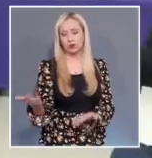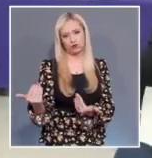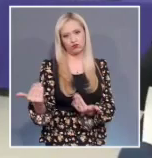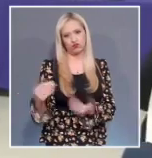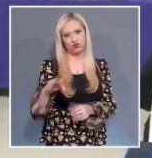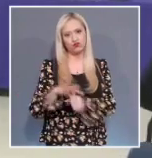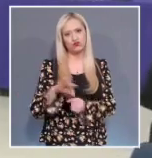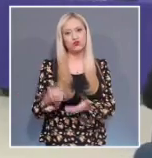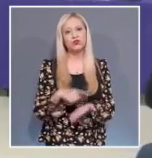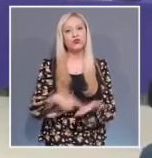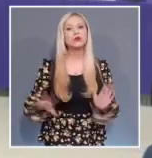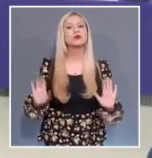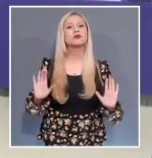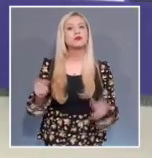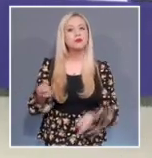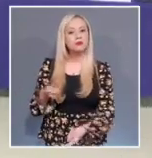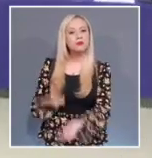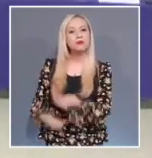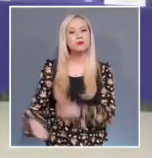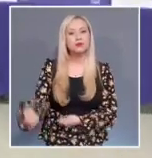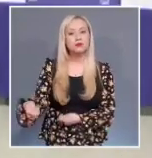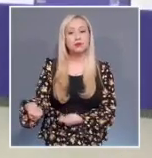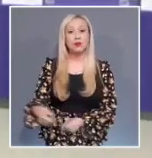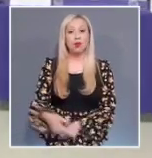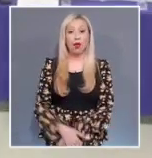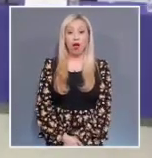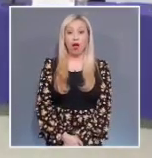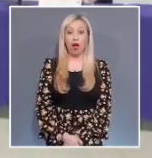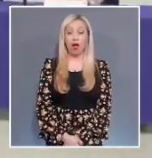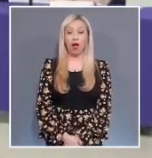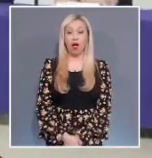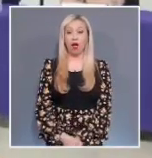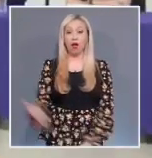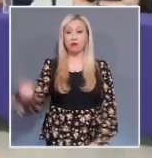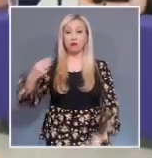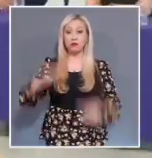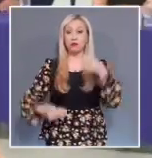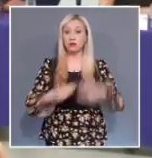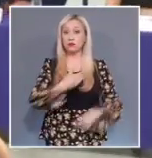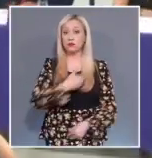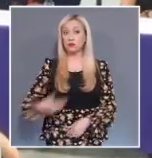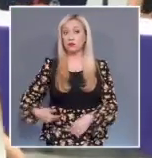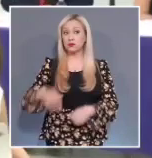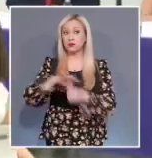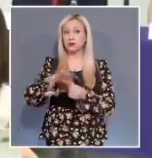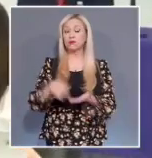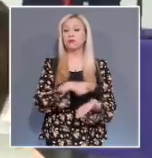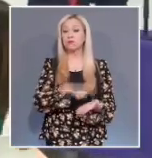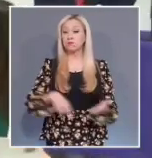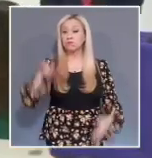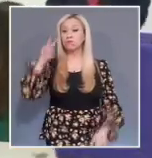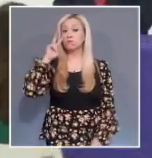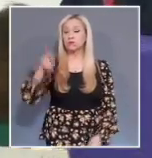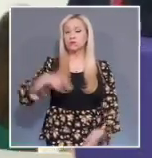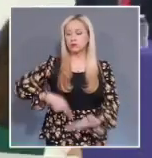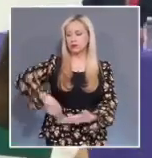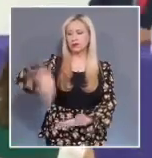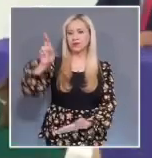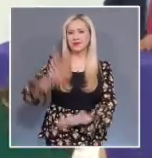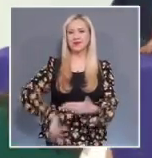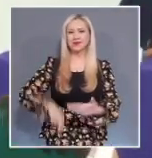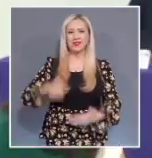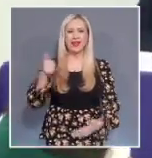El magistrado presidente del Tribunal Electoral, Reyes Rodríguez Mondragón, reconoció que los acuerdos firmados con los estados por la